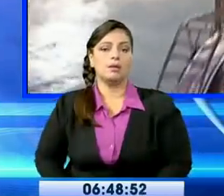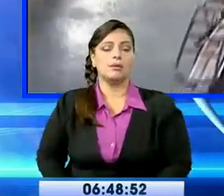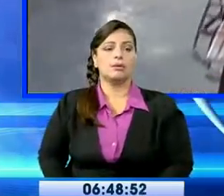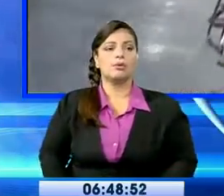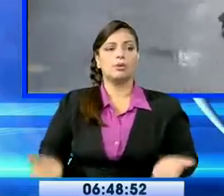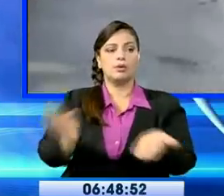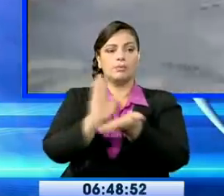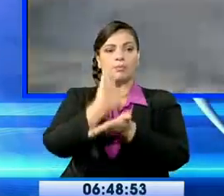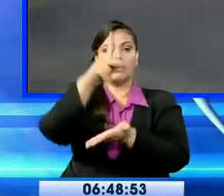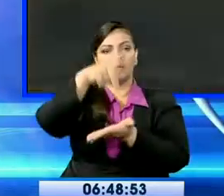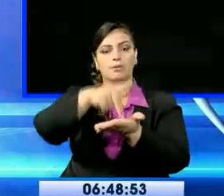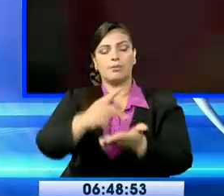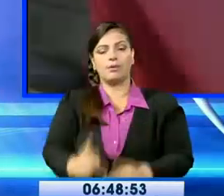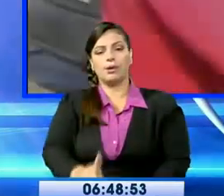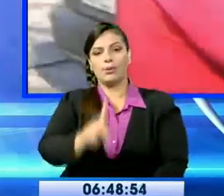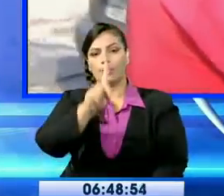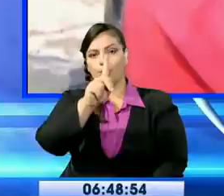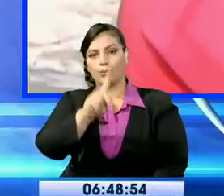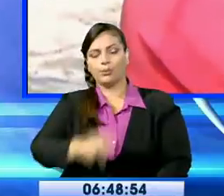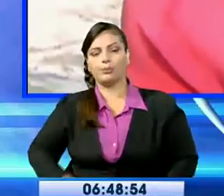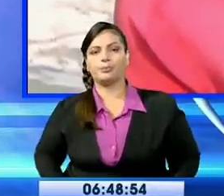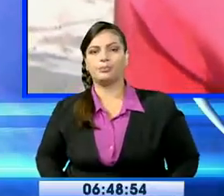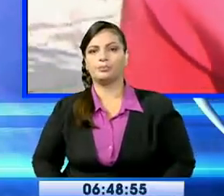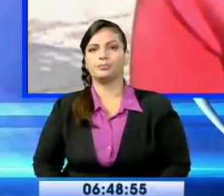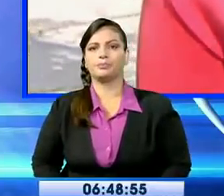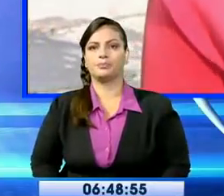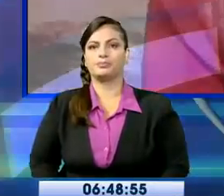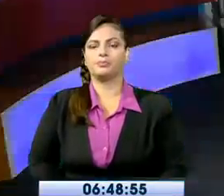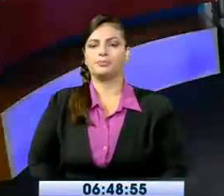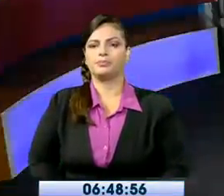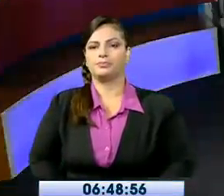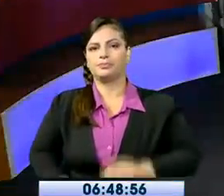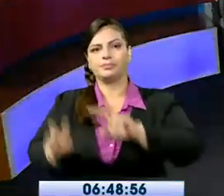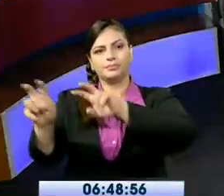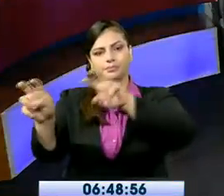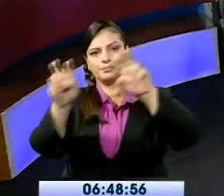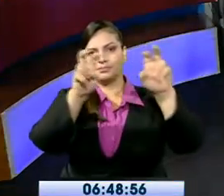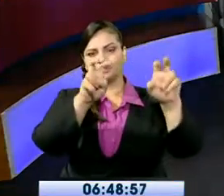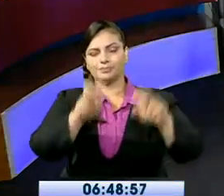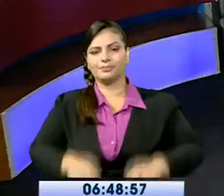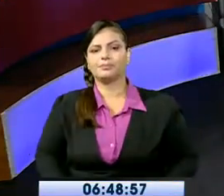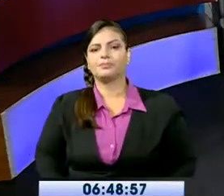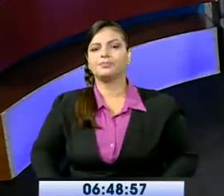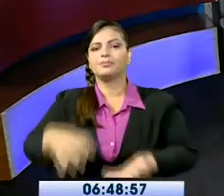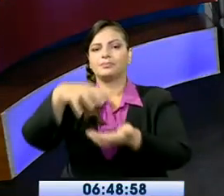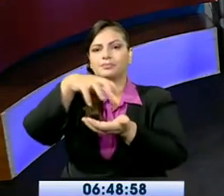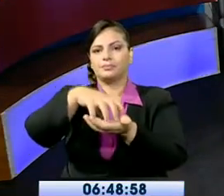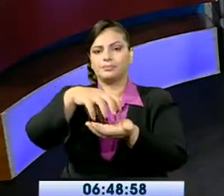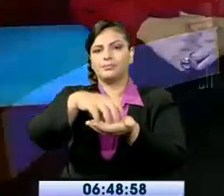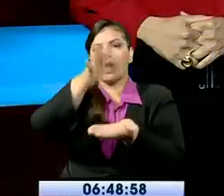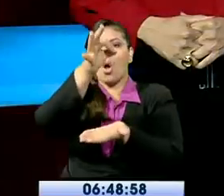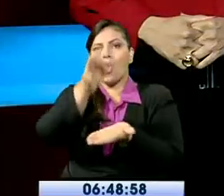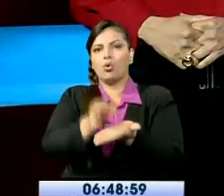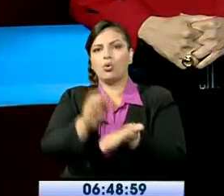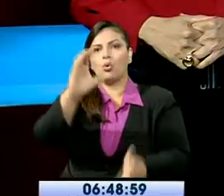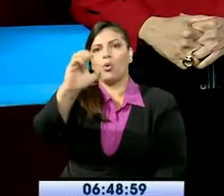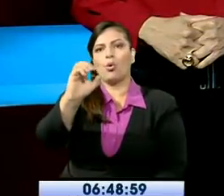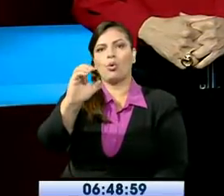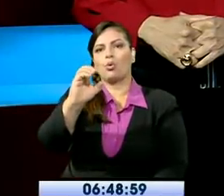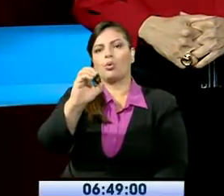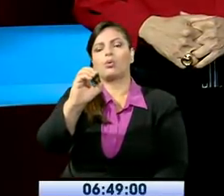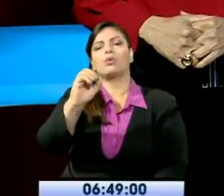Bastión Popular. Continuamos con otra información, cambiamos de tema. La provincia del Cotopaxi, en el centro del Ecuador,